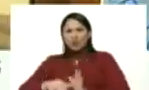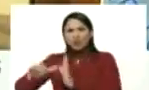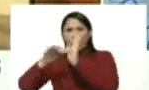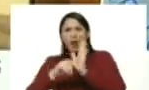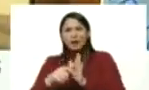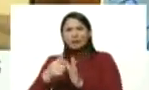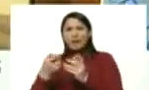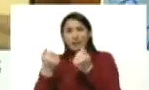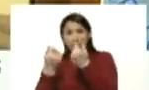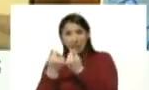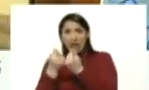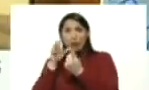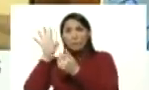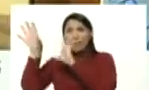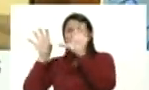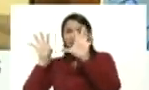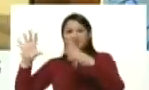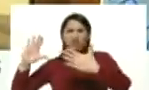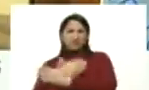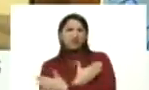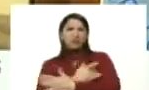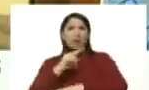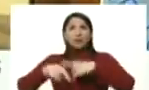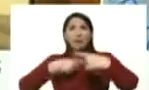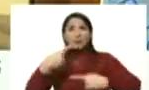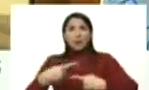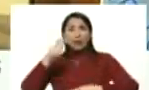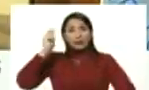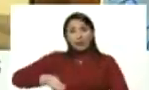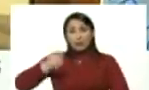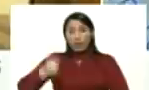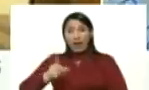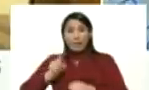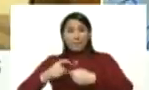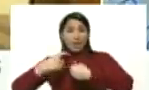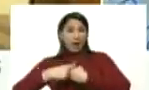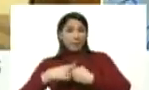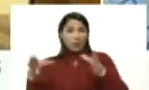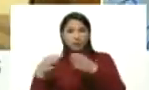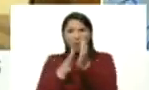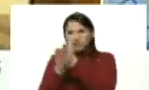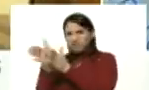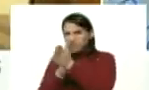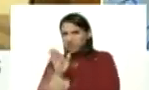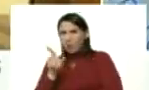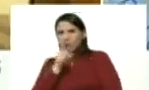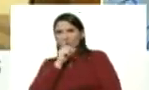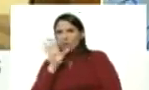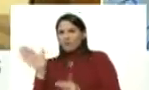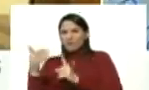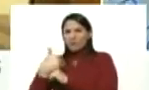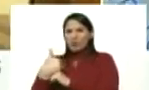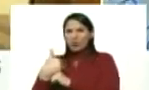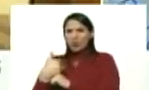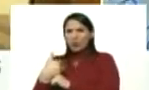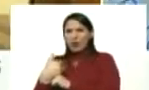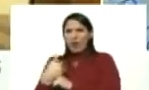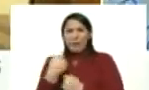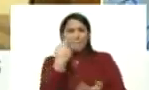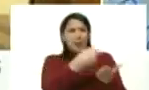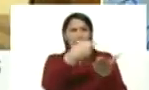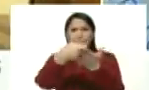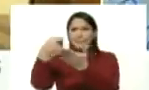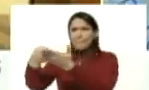activos de las naciones y luego, con tribunales miembros de la red de corrupción, se lo adjudican a entes